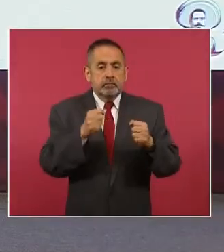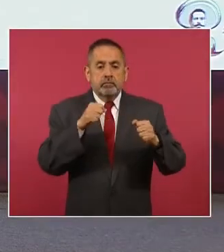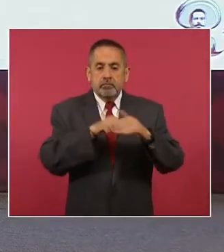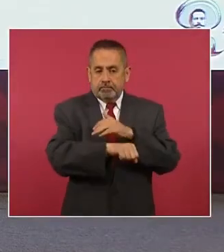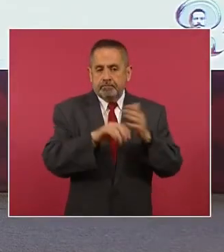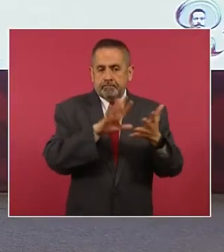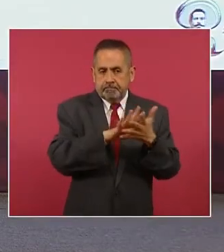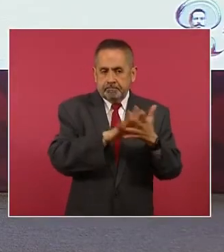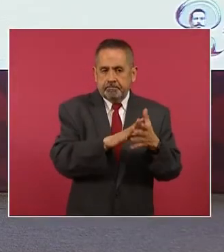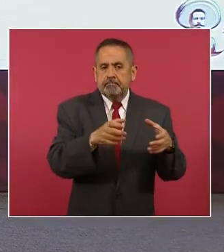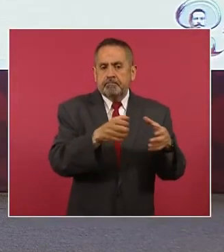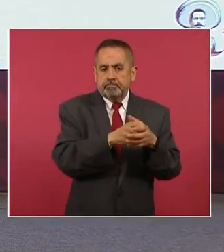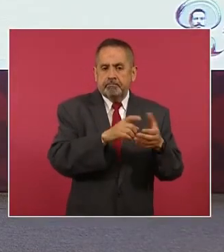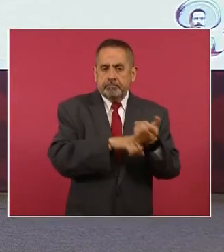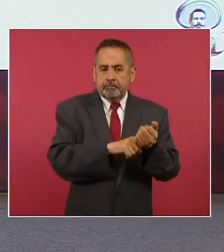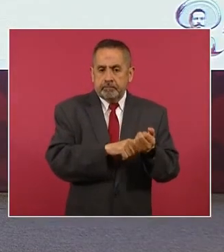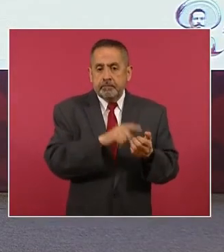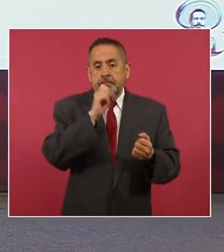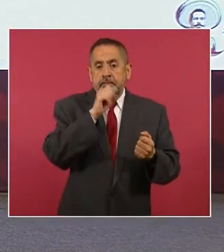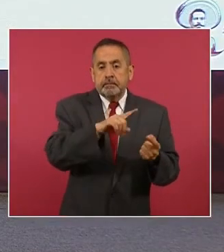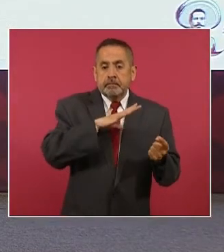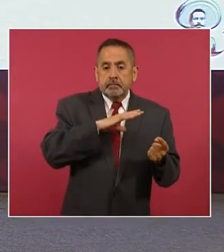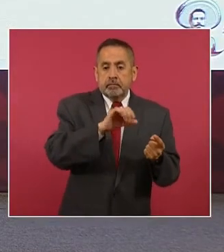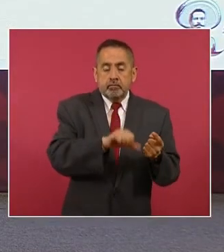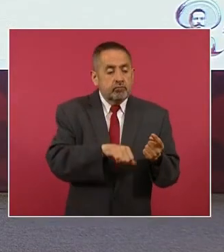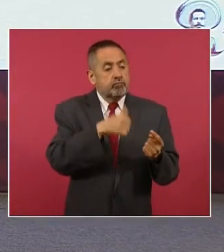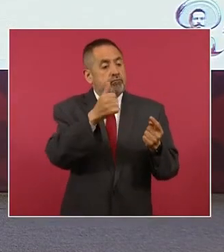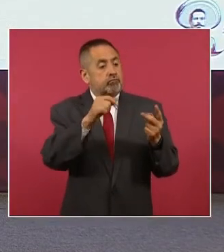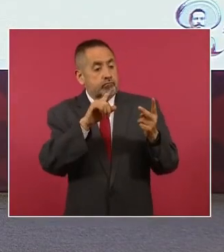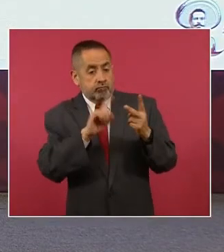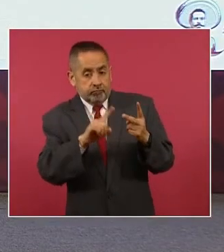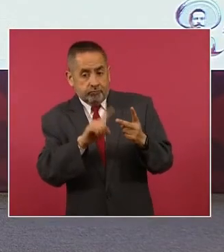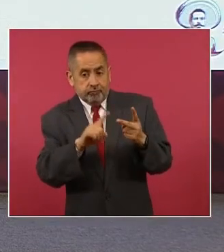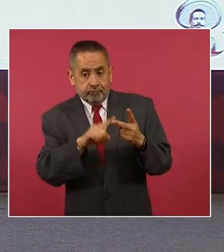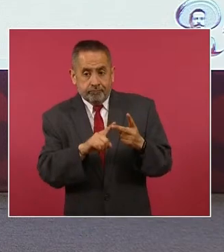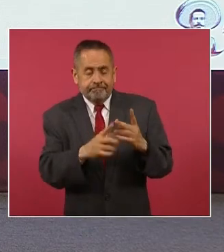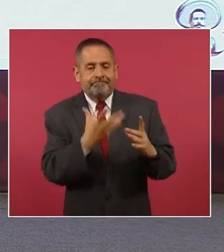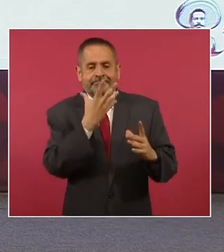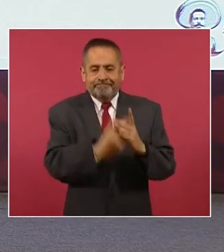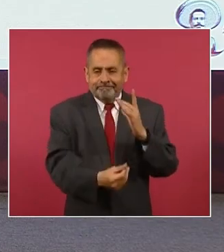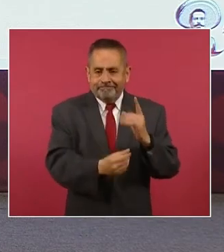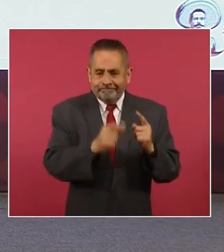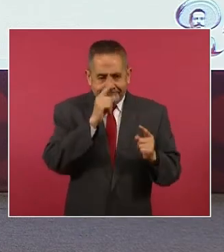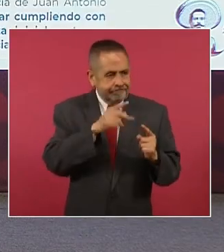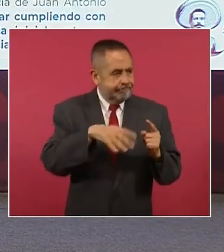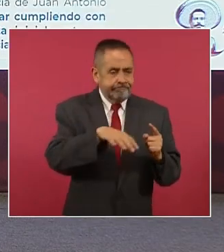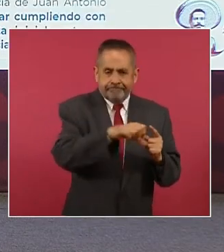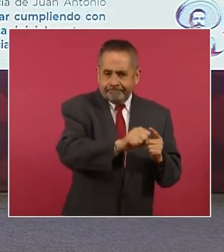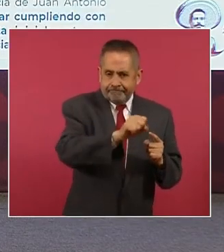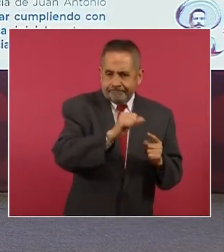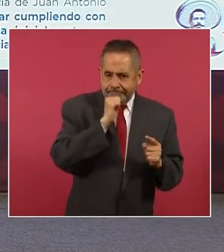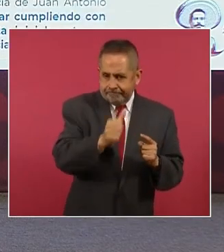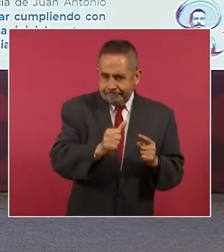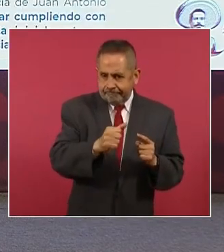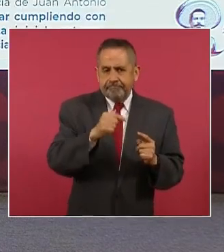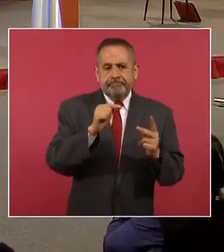otro autor intelectual prófugo de la justicia. Adelante.